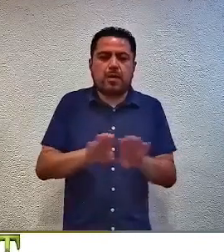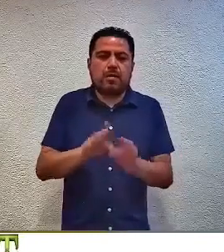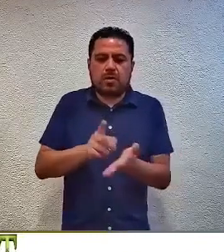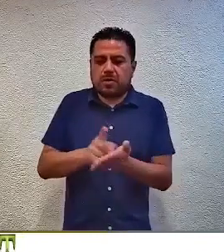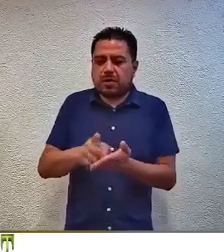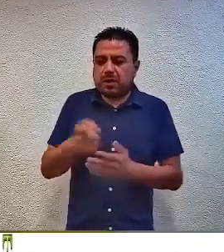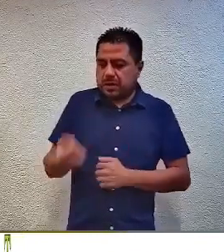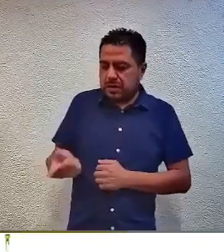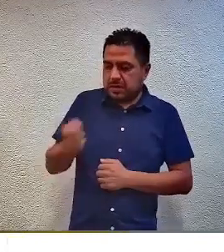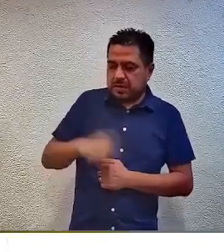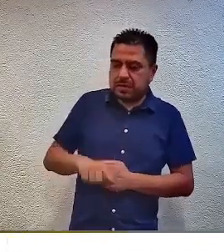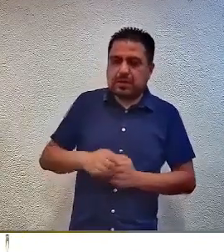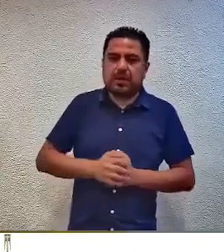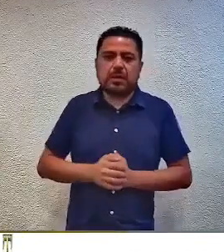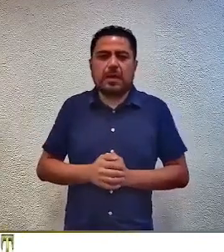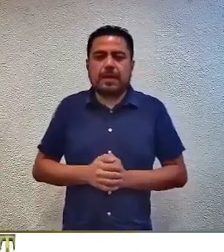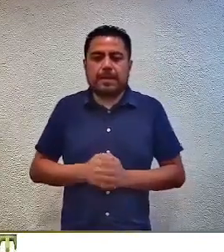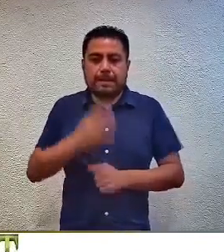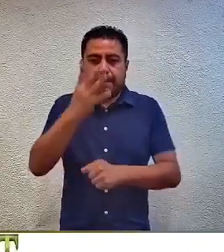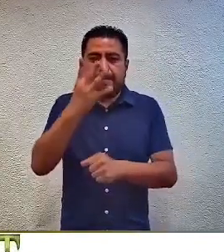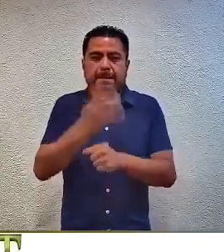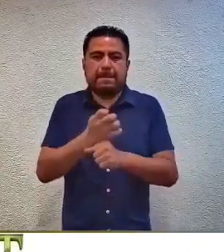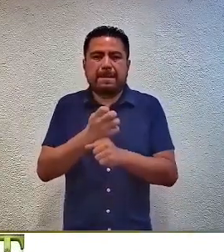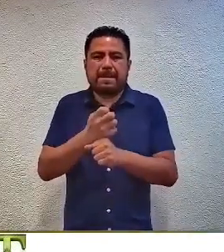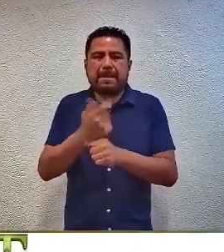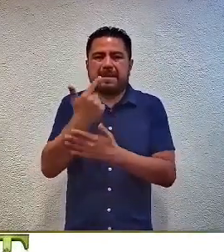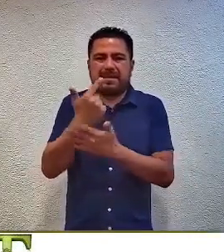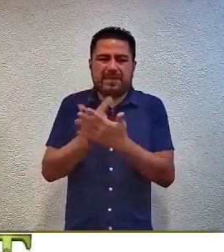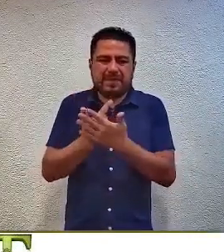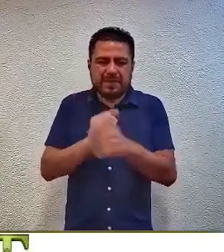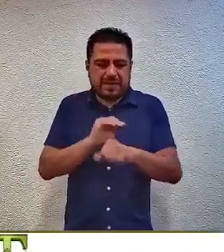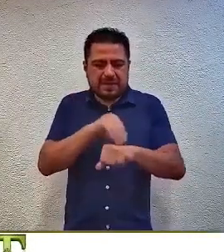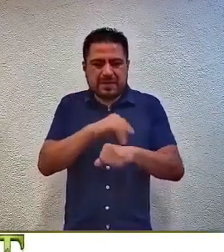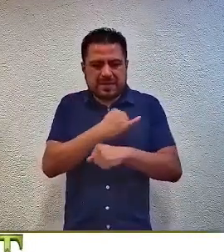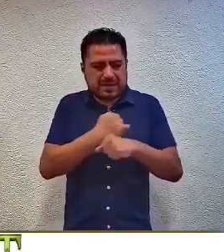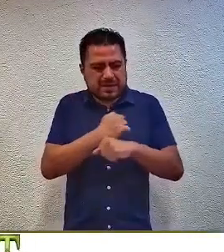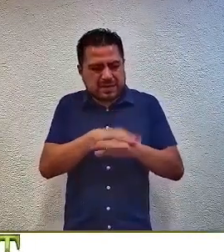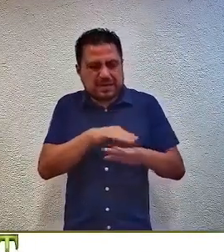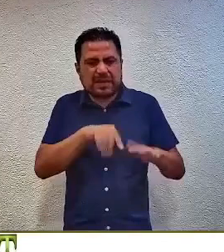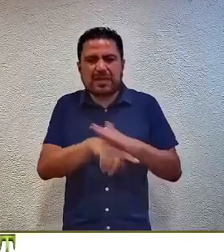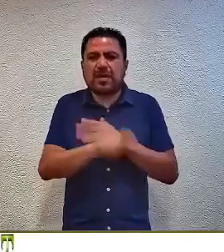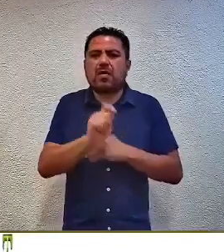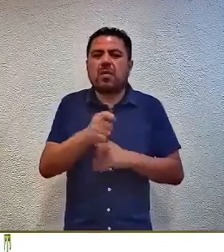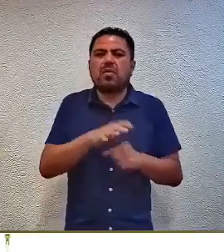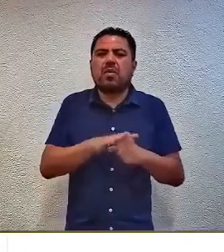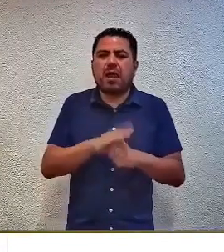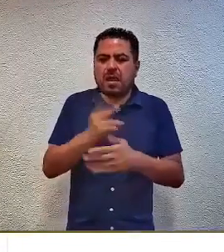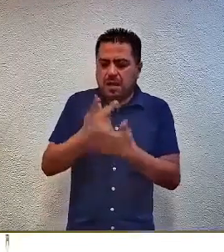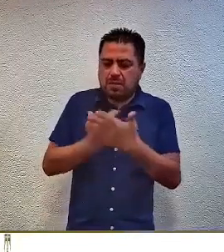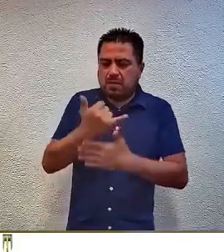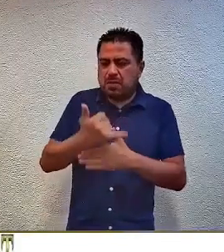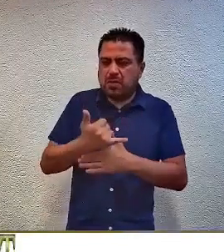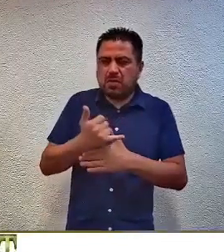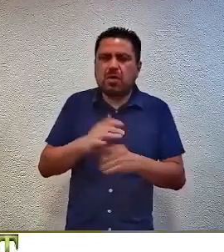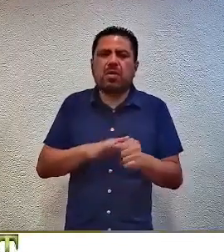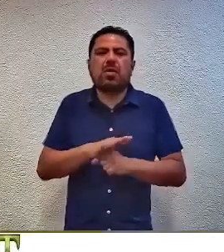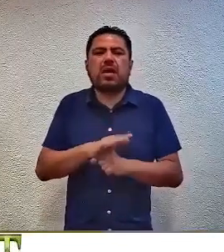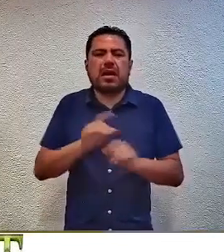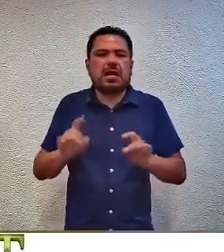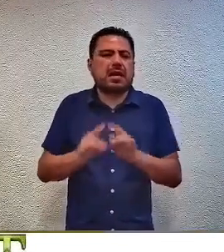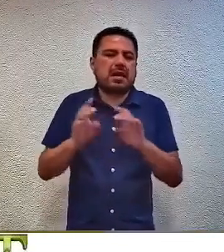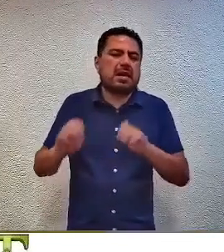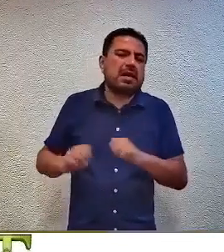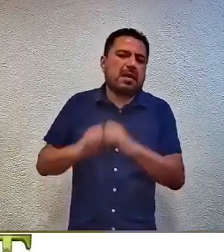corresponde. El cuarto asunto listado para analizar y resolver se trata de un proyecto de resolución relativo al incidente